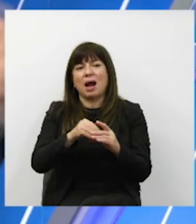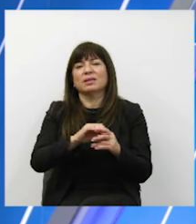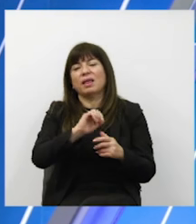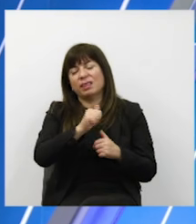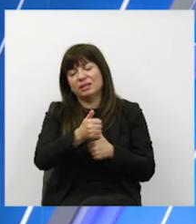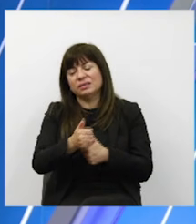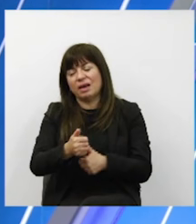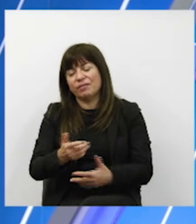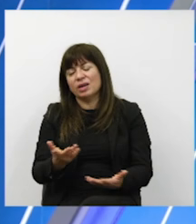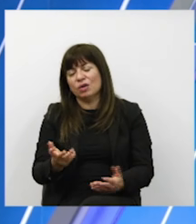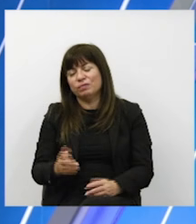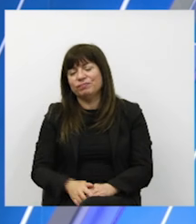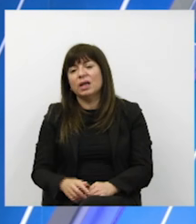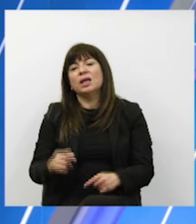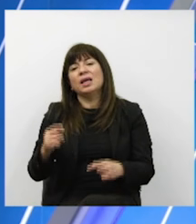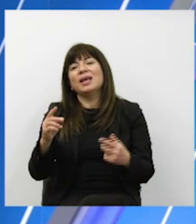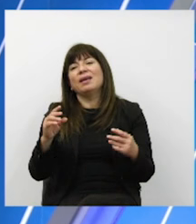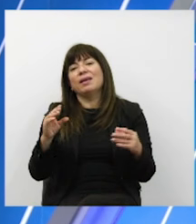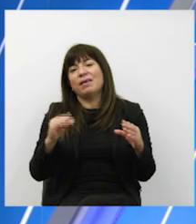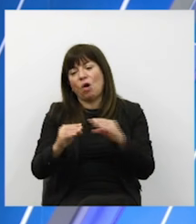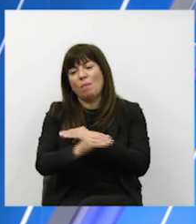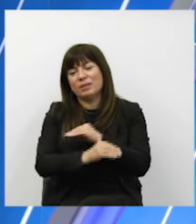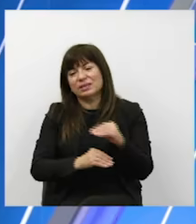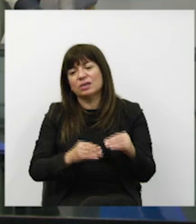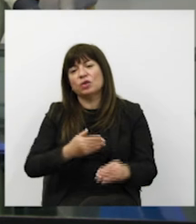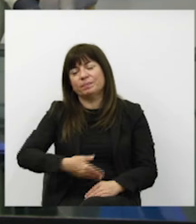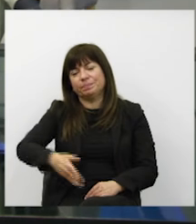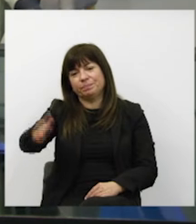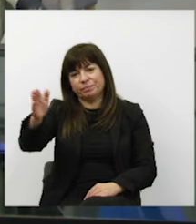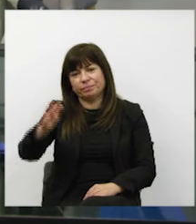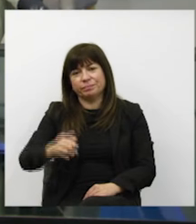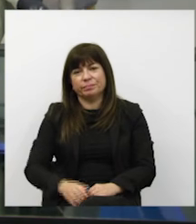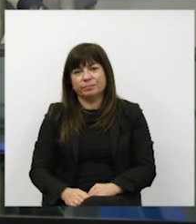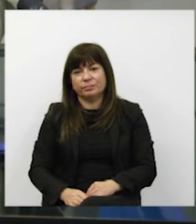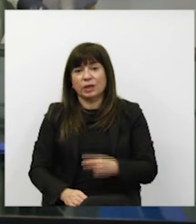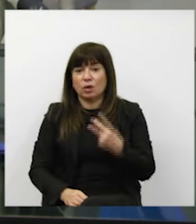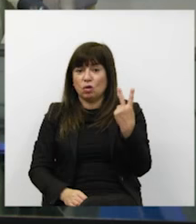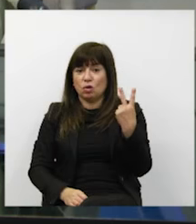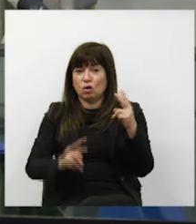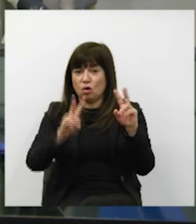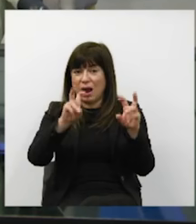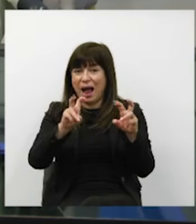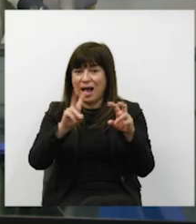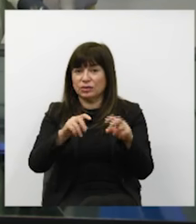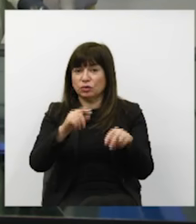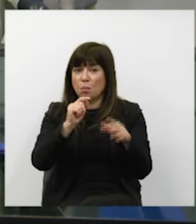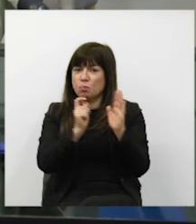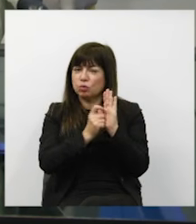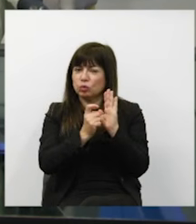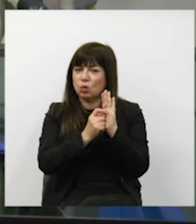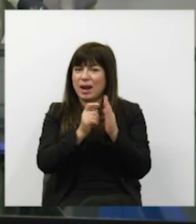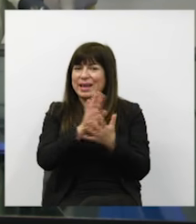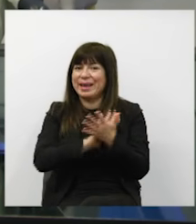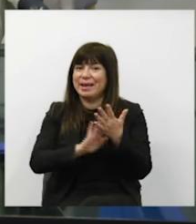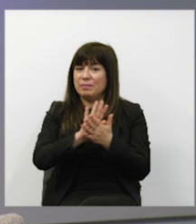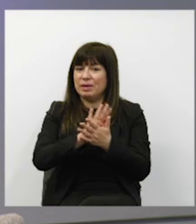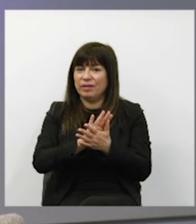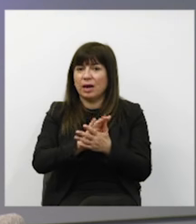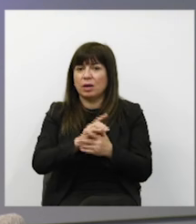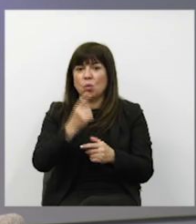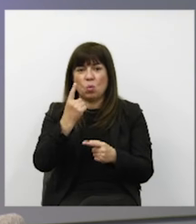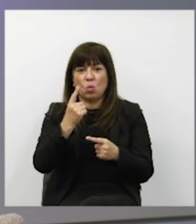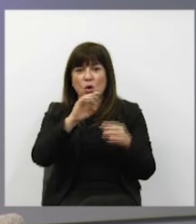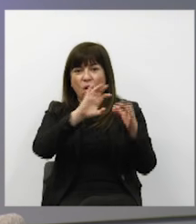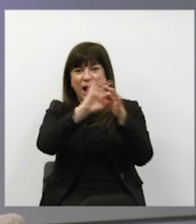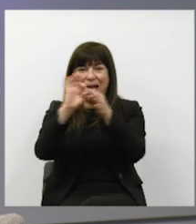a lo mejor, de la discusión que tenemos que tener para adelante. Bueno, hoy día tenemos dos casos puntuales solo para ejemplificar el punto. Uno es